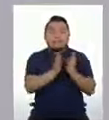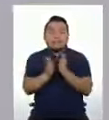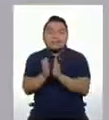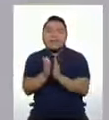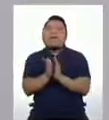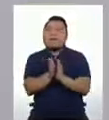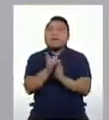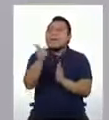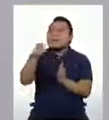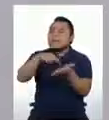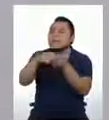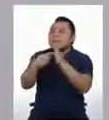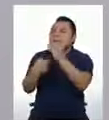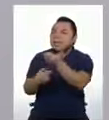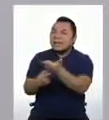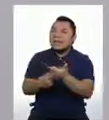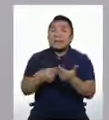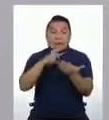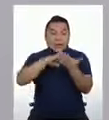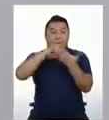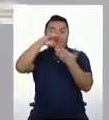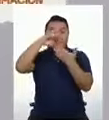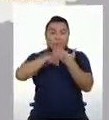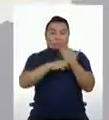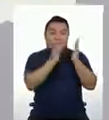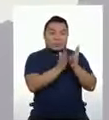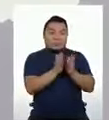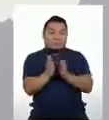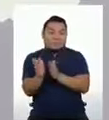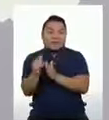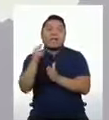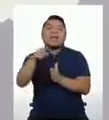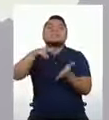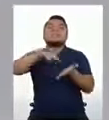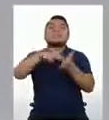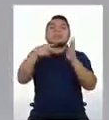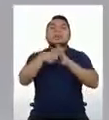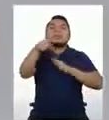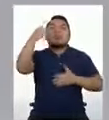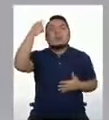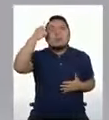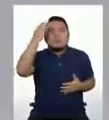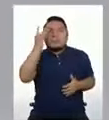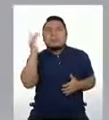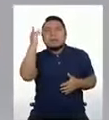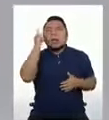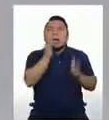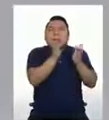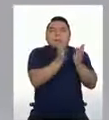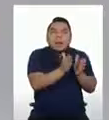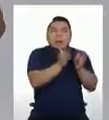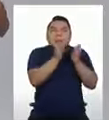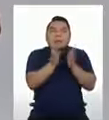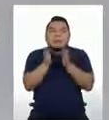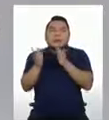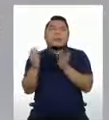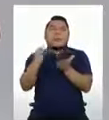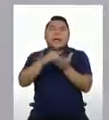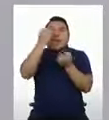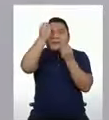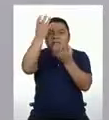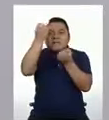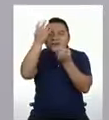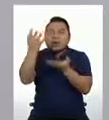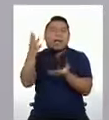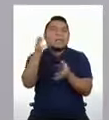significa exactamente? Planificar quiere decir que debemos elaborar un plan que nos permita identificar la información más